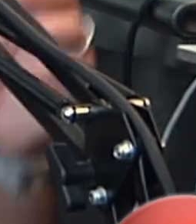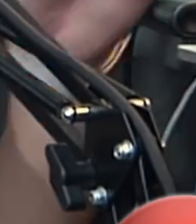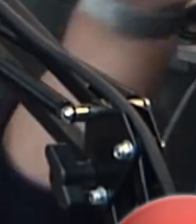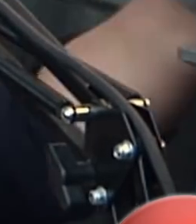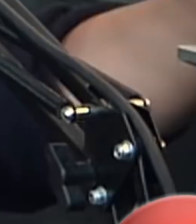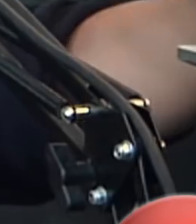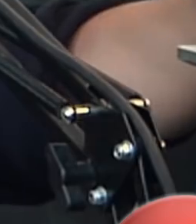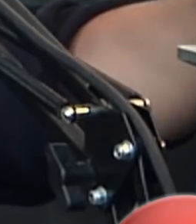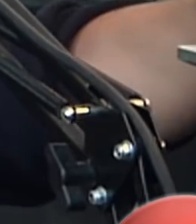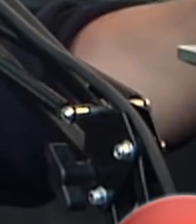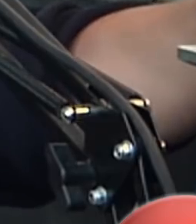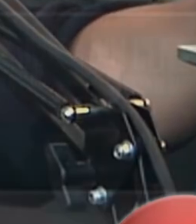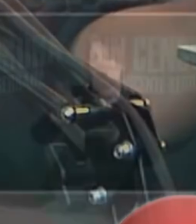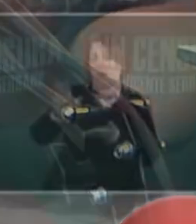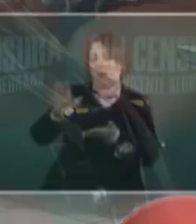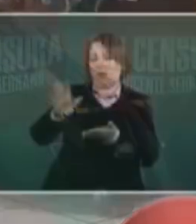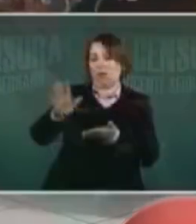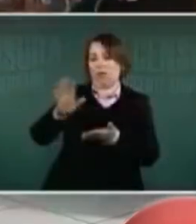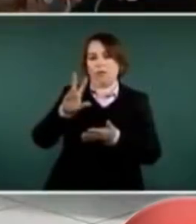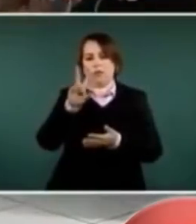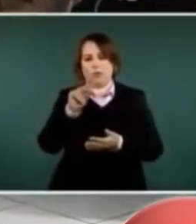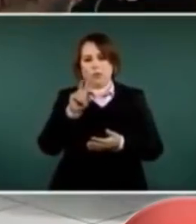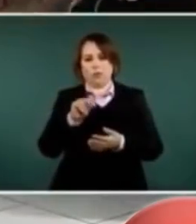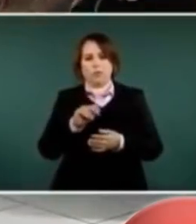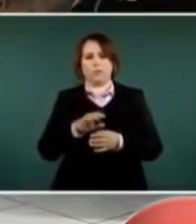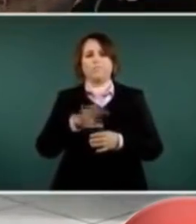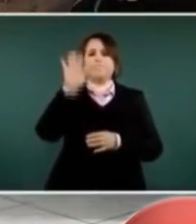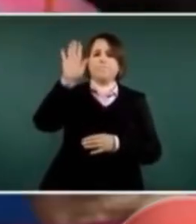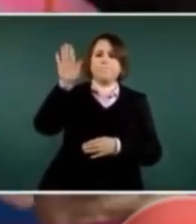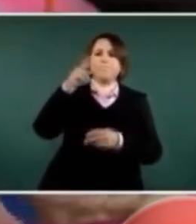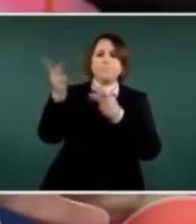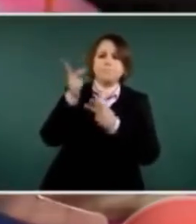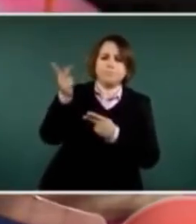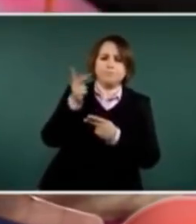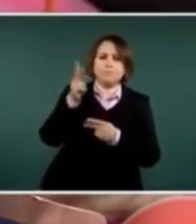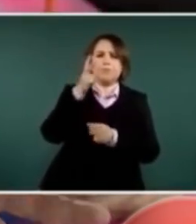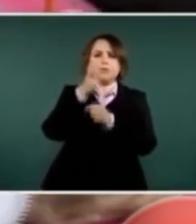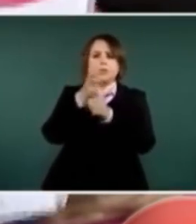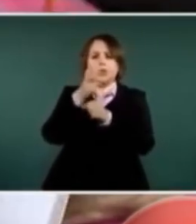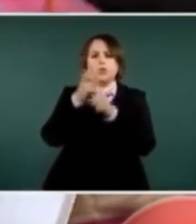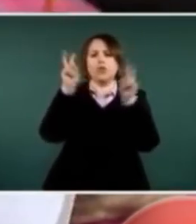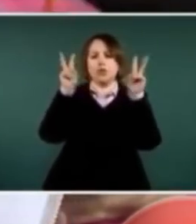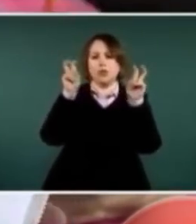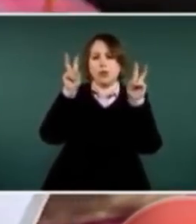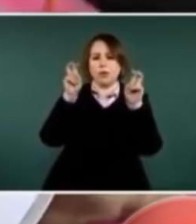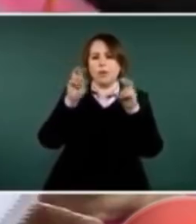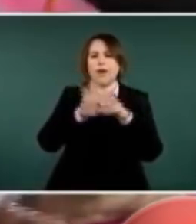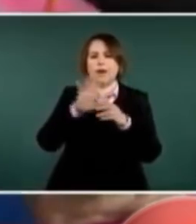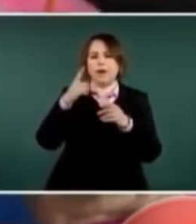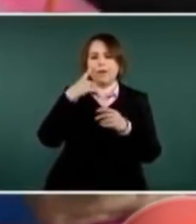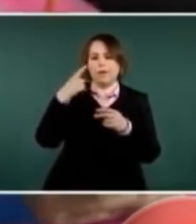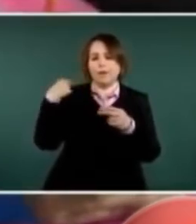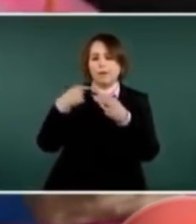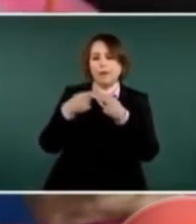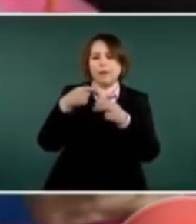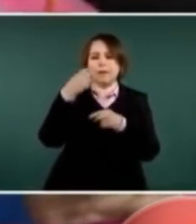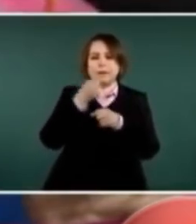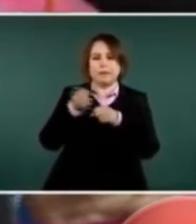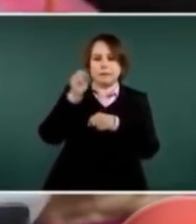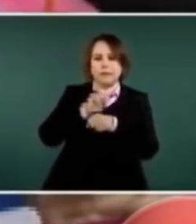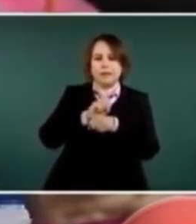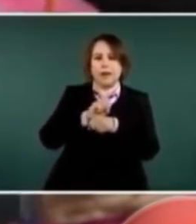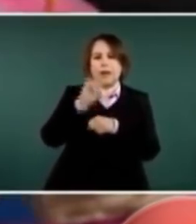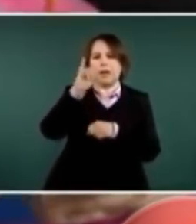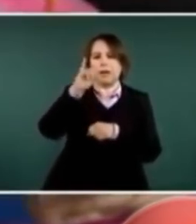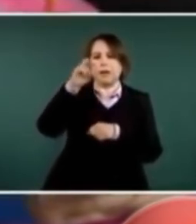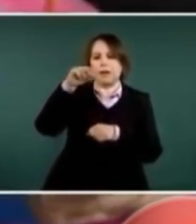presidente andrés manuel lópez obrador veamos escuchemos más ya lo tratamos también en la semana el asunto de él y xavi y como